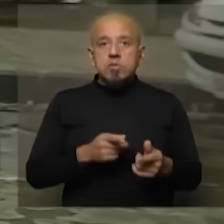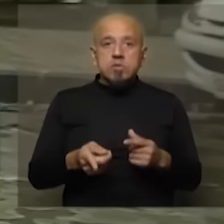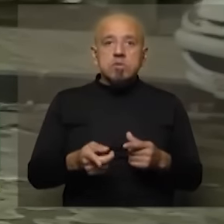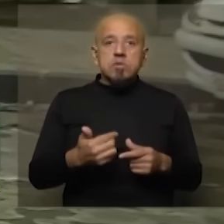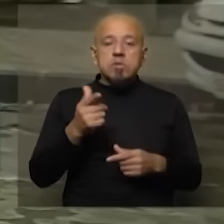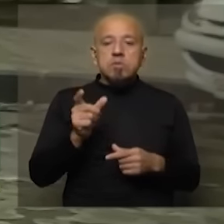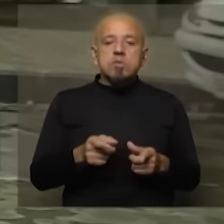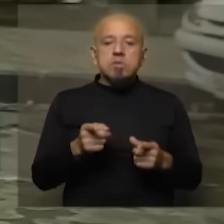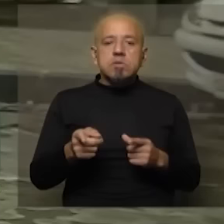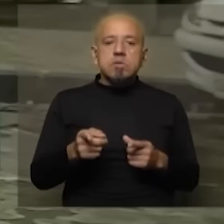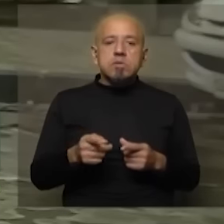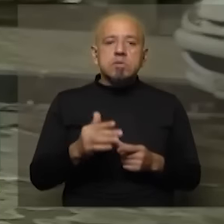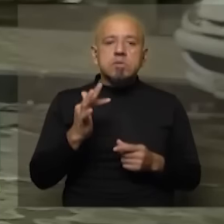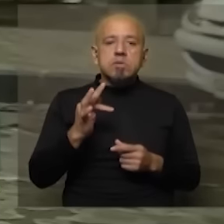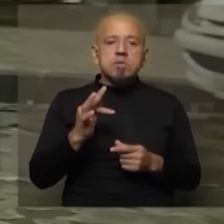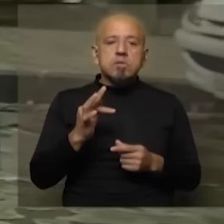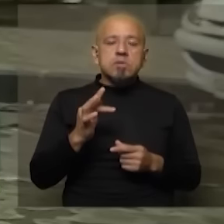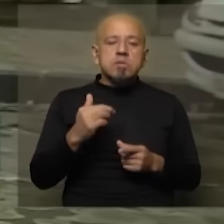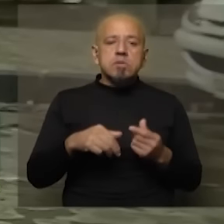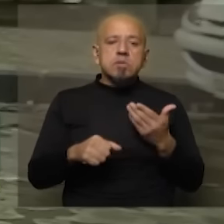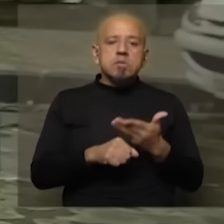persona, Mario Fraud, le solicitara